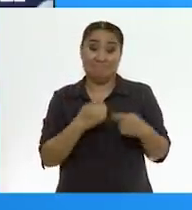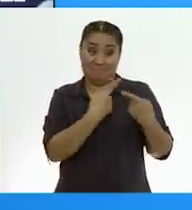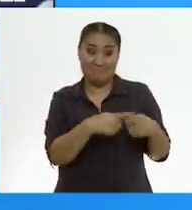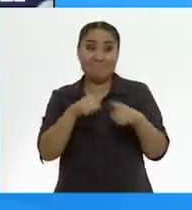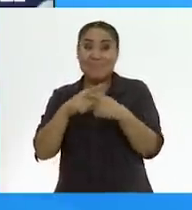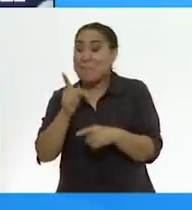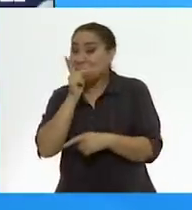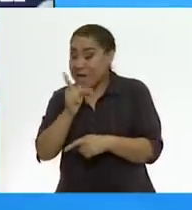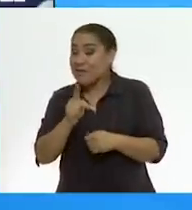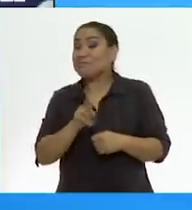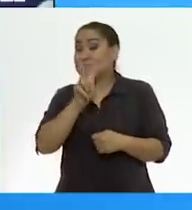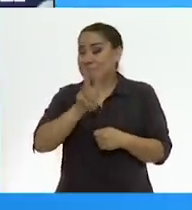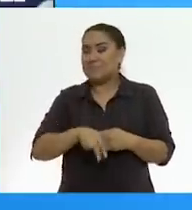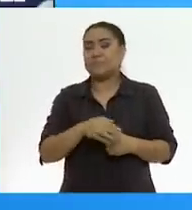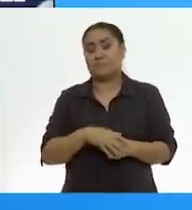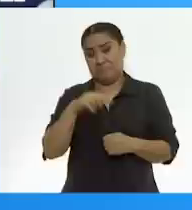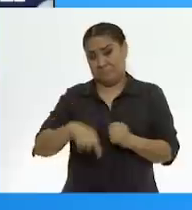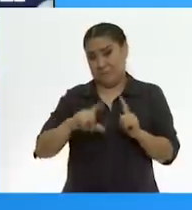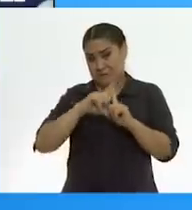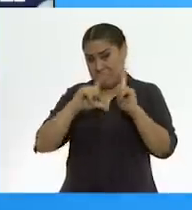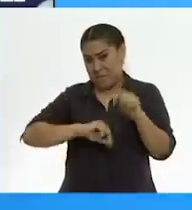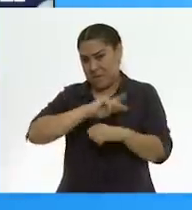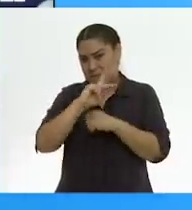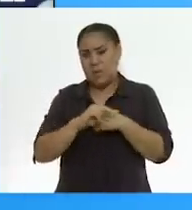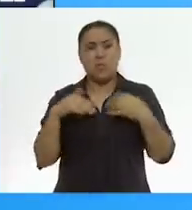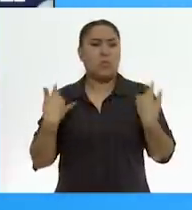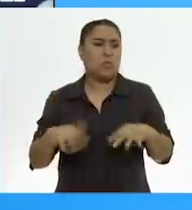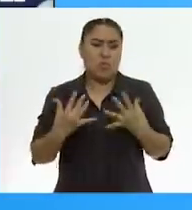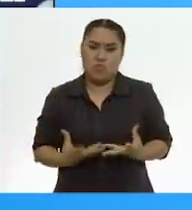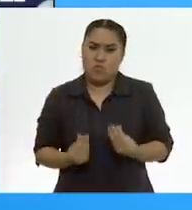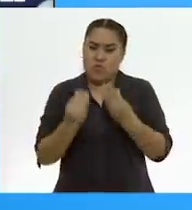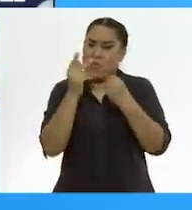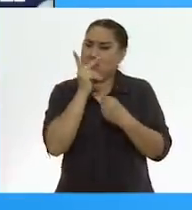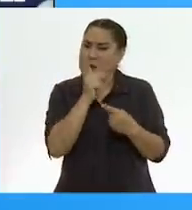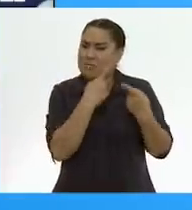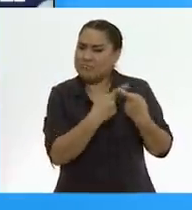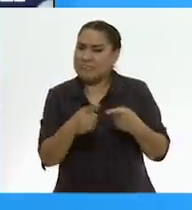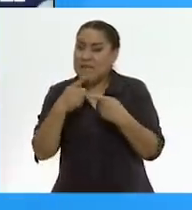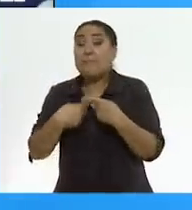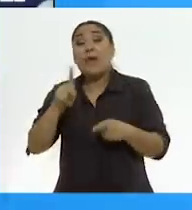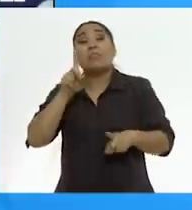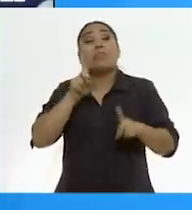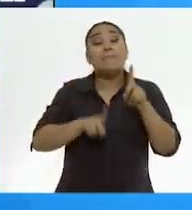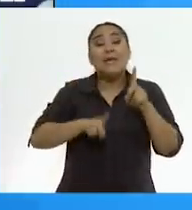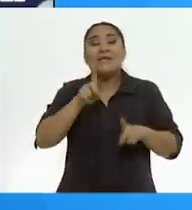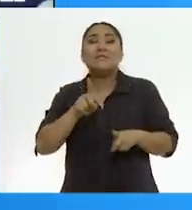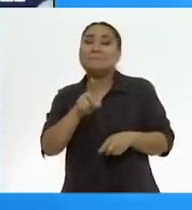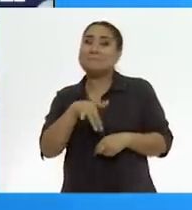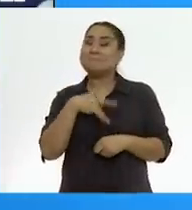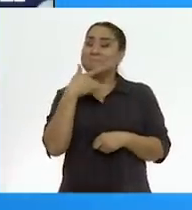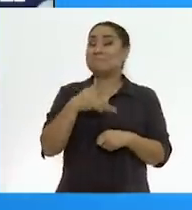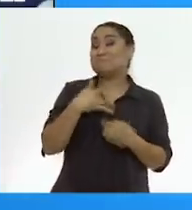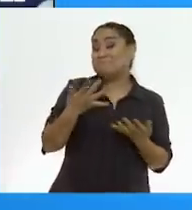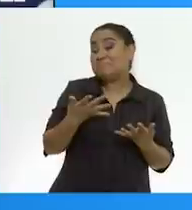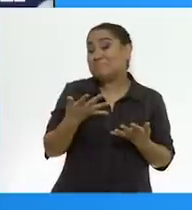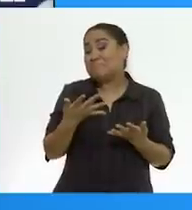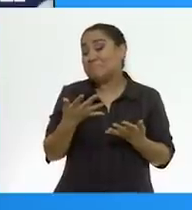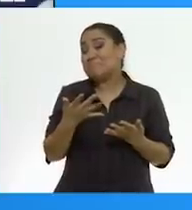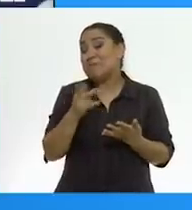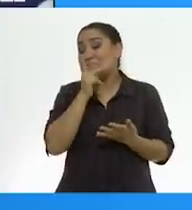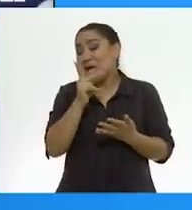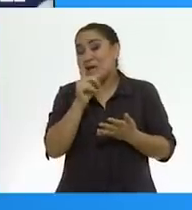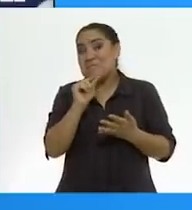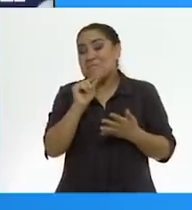cierto. Nuestro país tiene un gran repertorio de palabras y dependiendo del estado en el que te encuentres, las palabras pueden